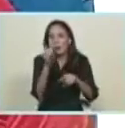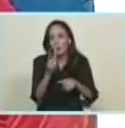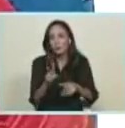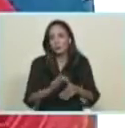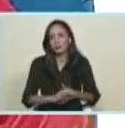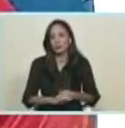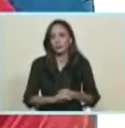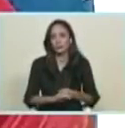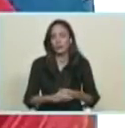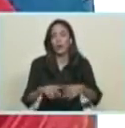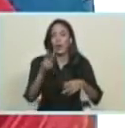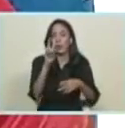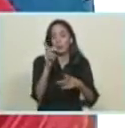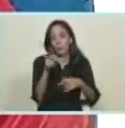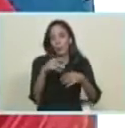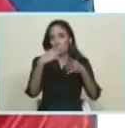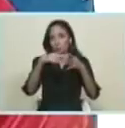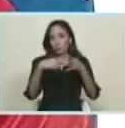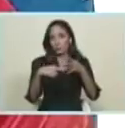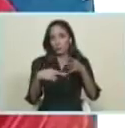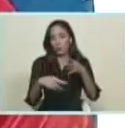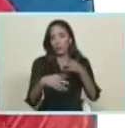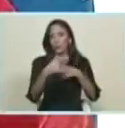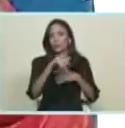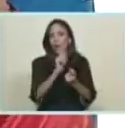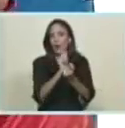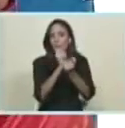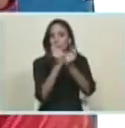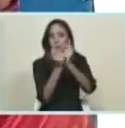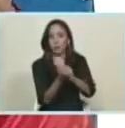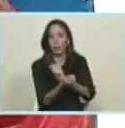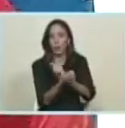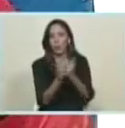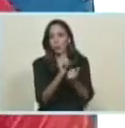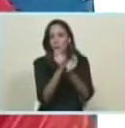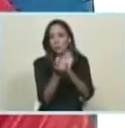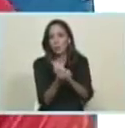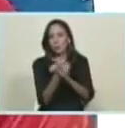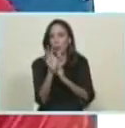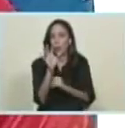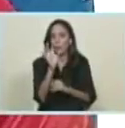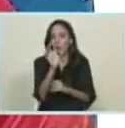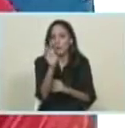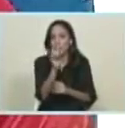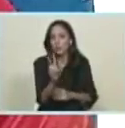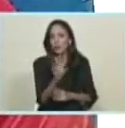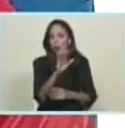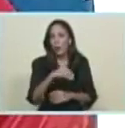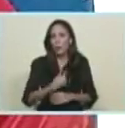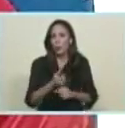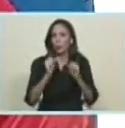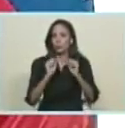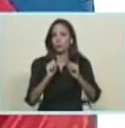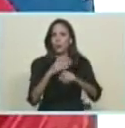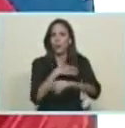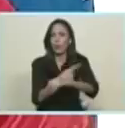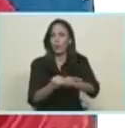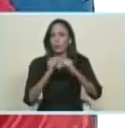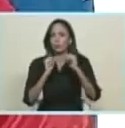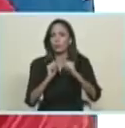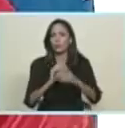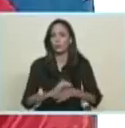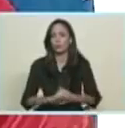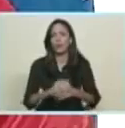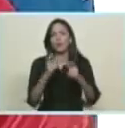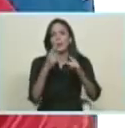Y con esos recursos se constituyó el Estado Nacional. Pudo consolidarse el llamado Estado